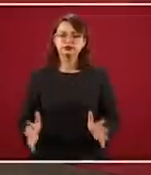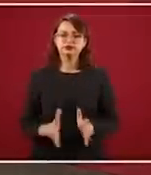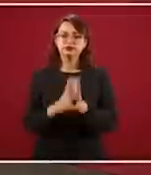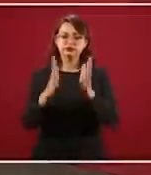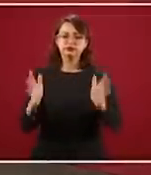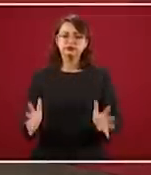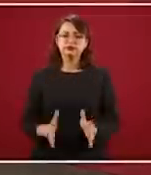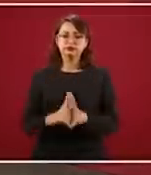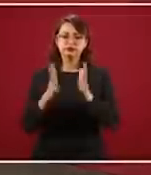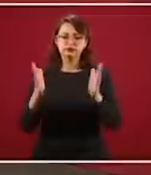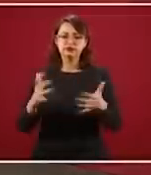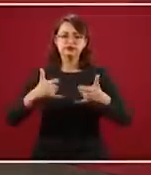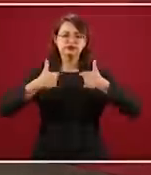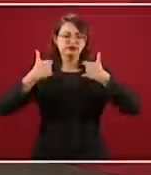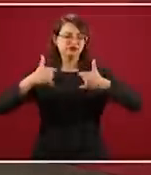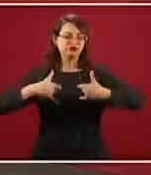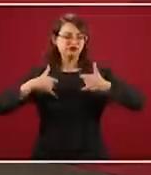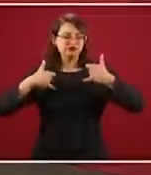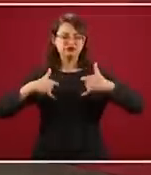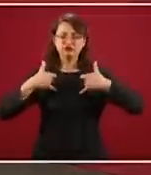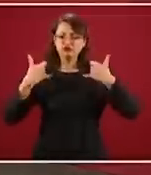más adolescentes.